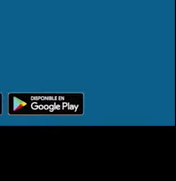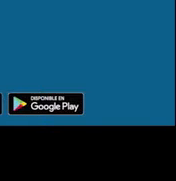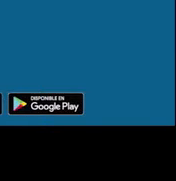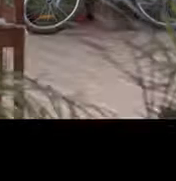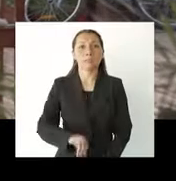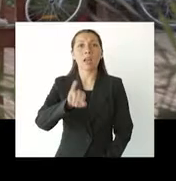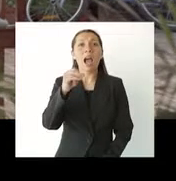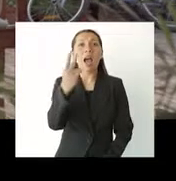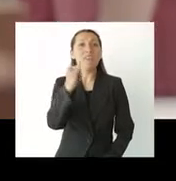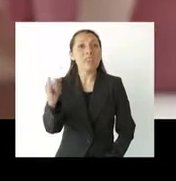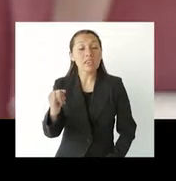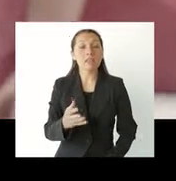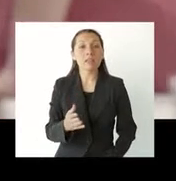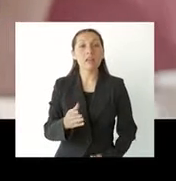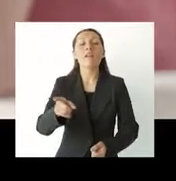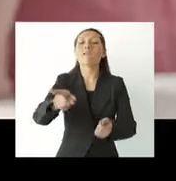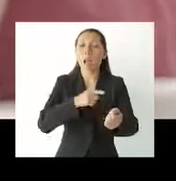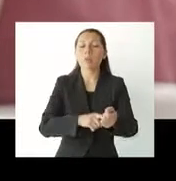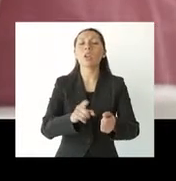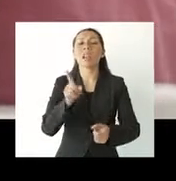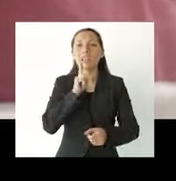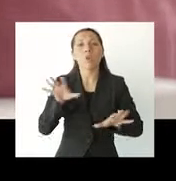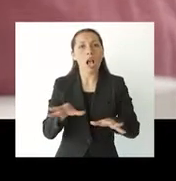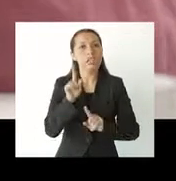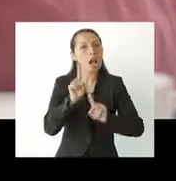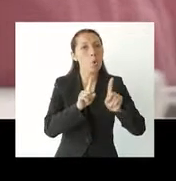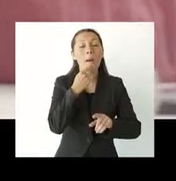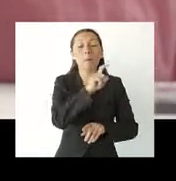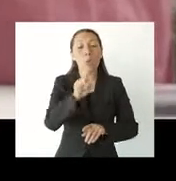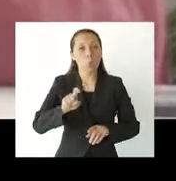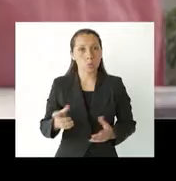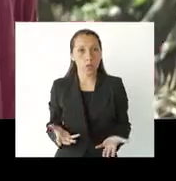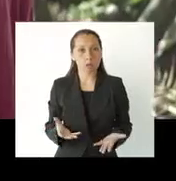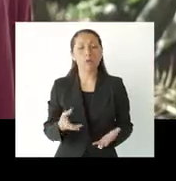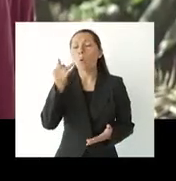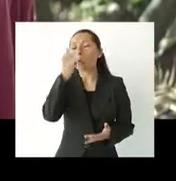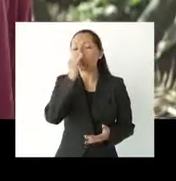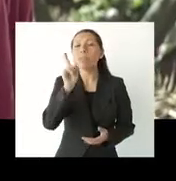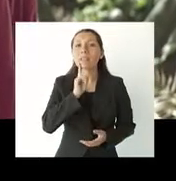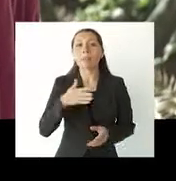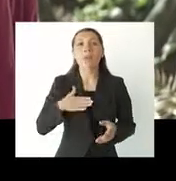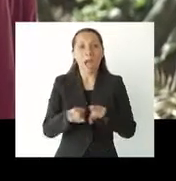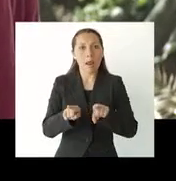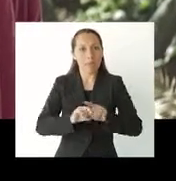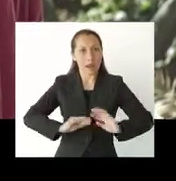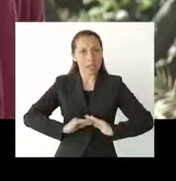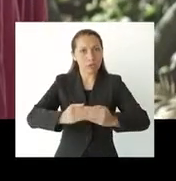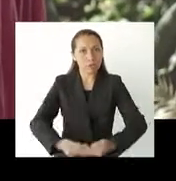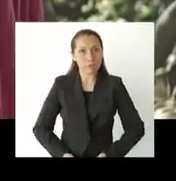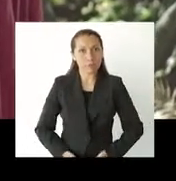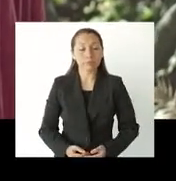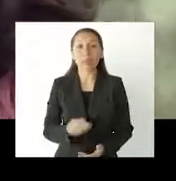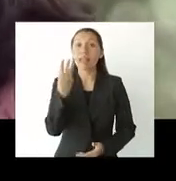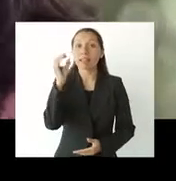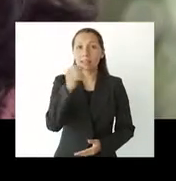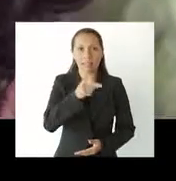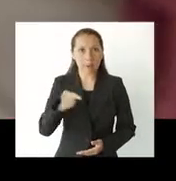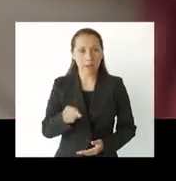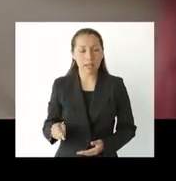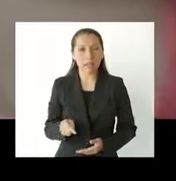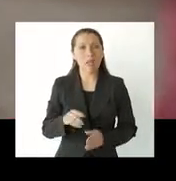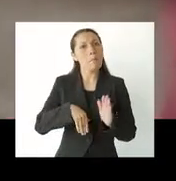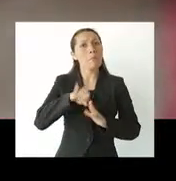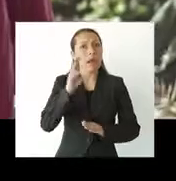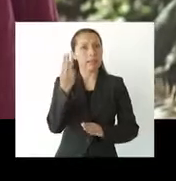mejor conectado Familia, les tengo que hacer unas preguntitas ¿Cuánto tiempo tiene mi hermanito en tu guatita? 30